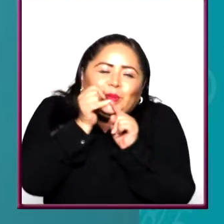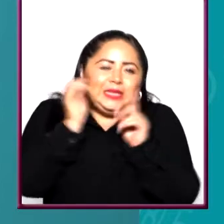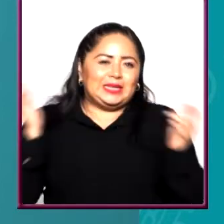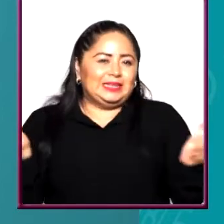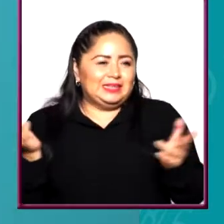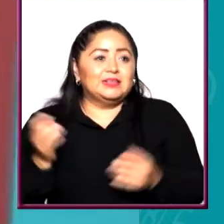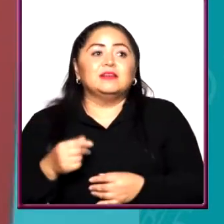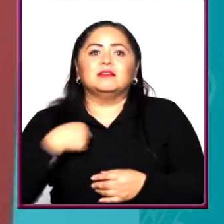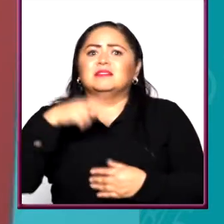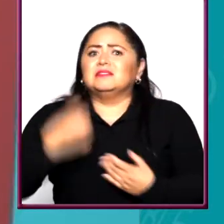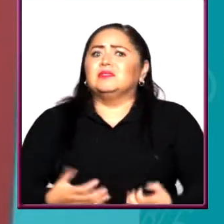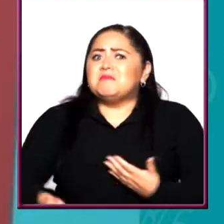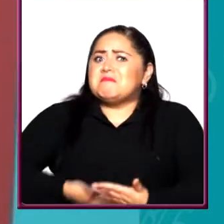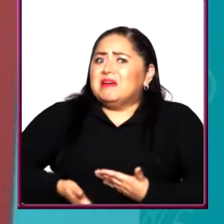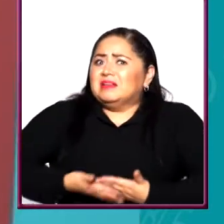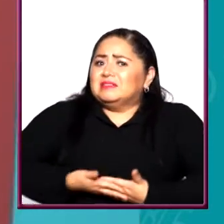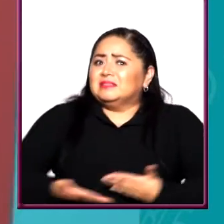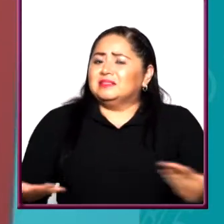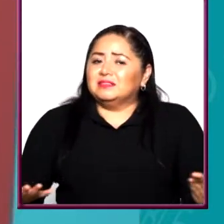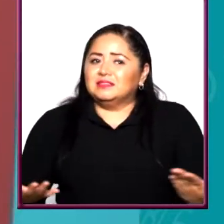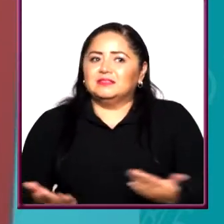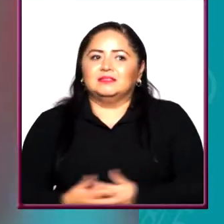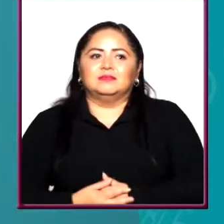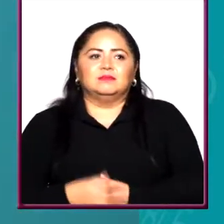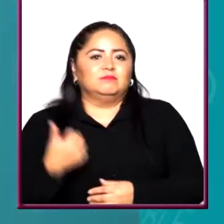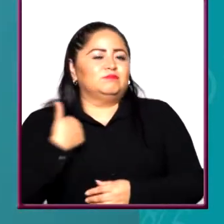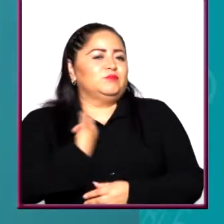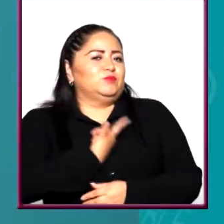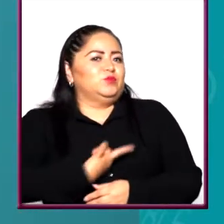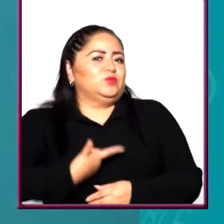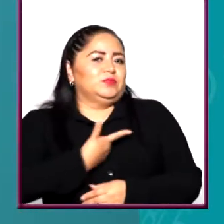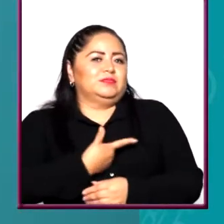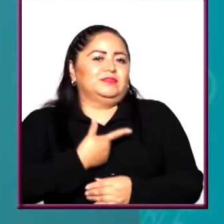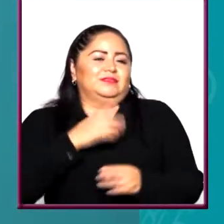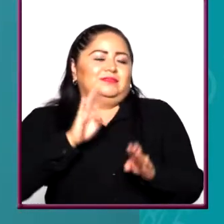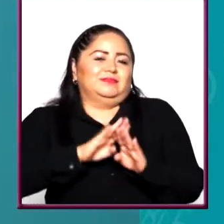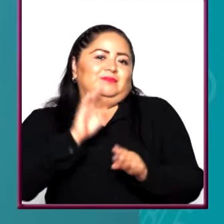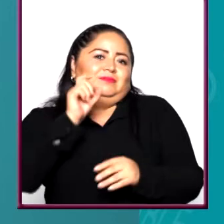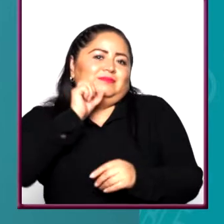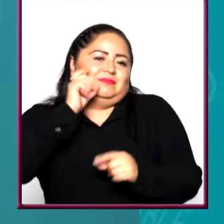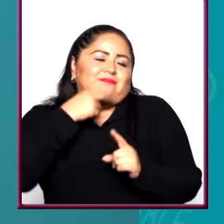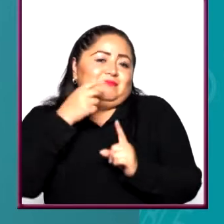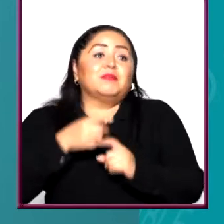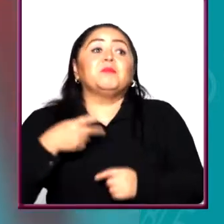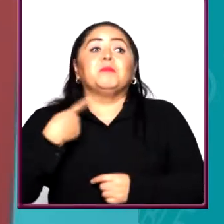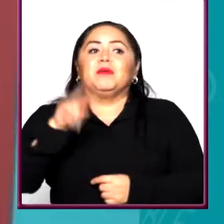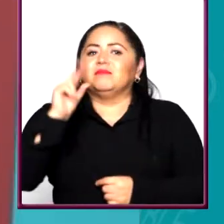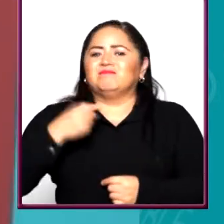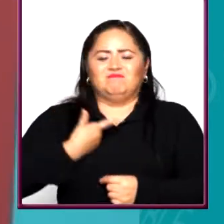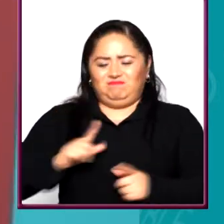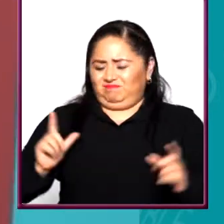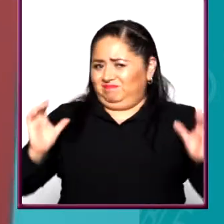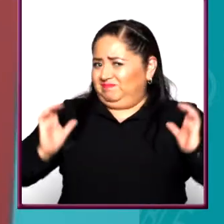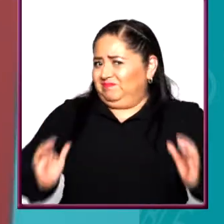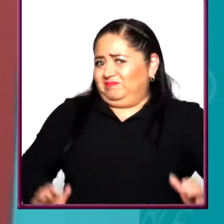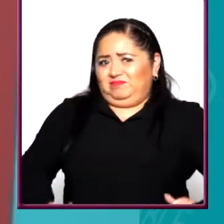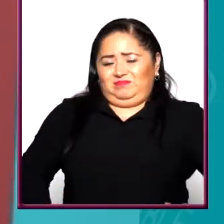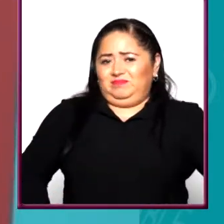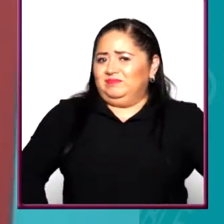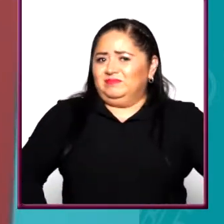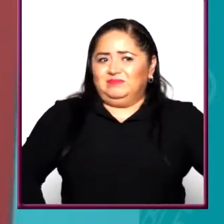puntita. ¡Estoy embarazada! Me gusta masturbarme. No me gusta mi